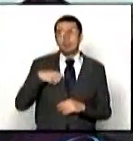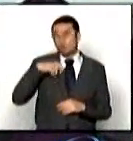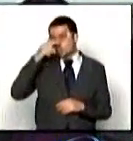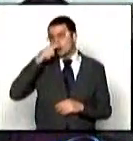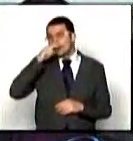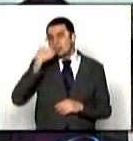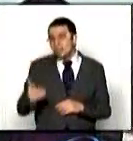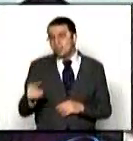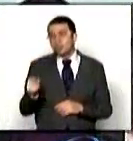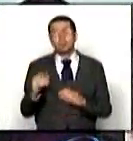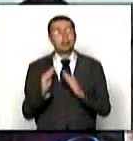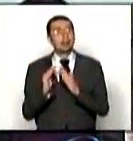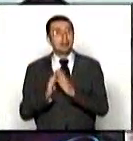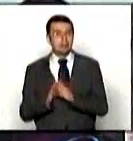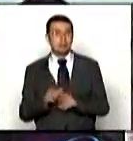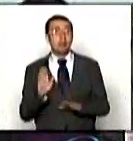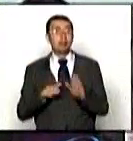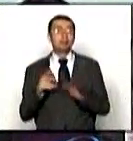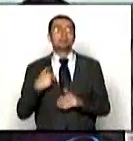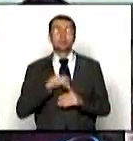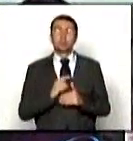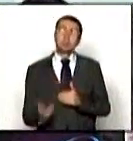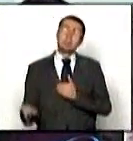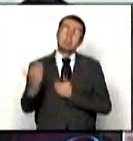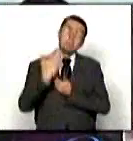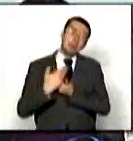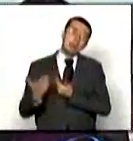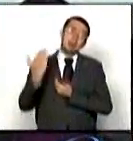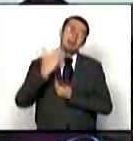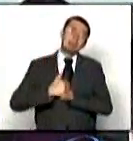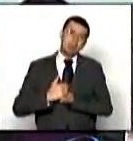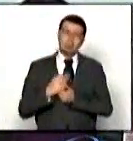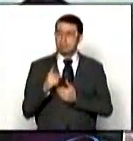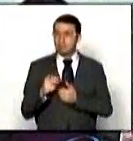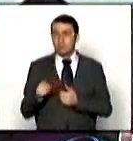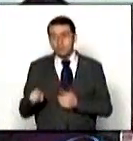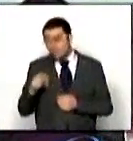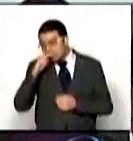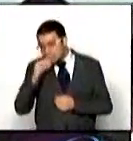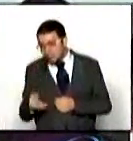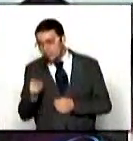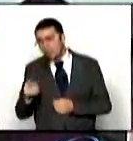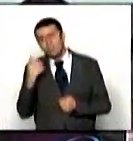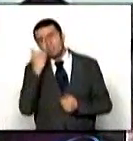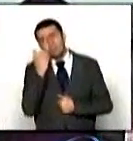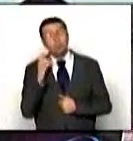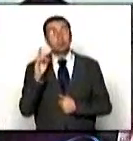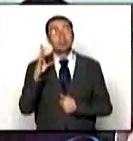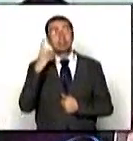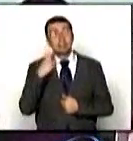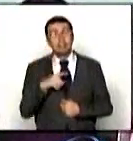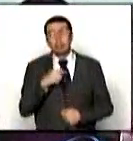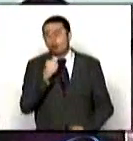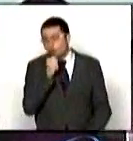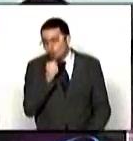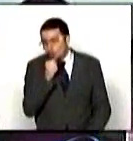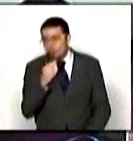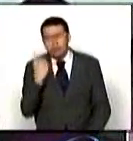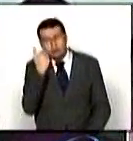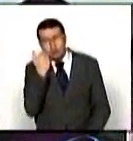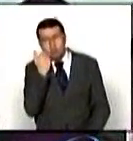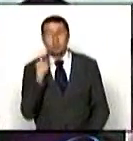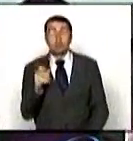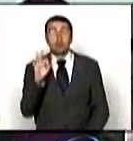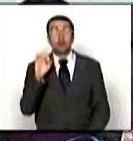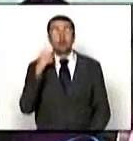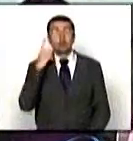pasa recurrentemente en las consultas que vemos en medicina actual, que vive enfermo, que cada 15 días tiene gripa, que el niño cada 8 días el médico